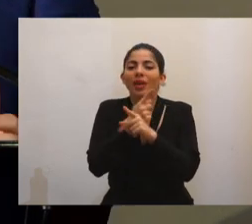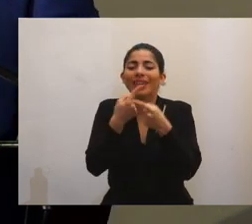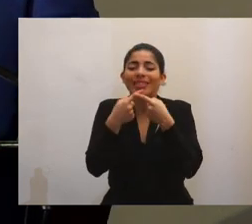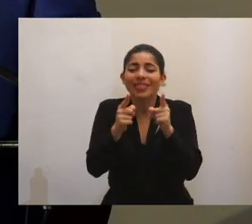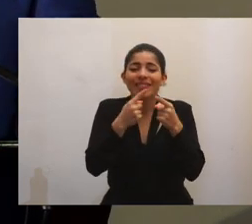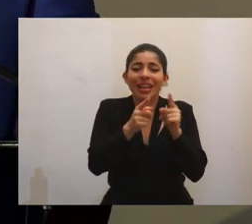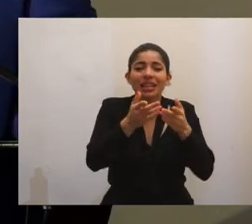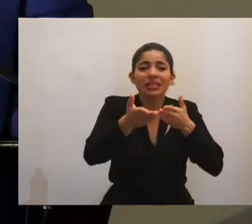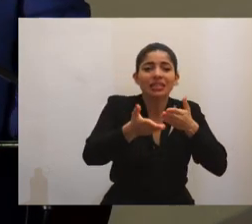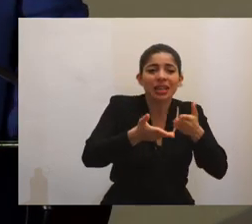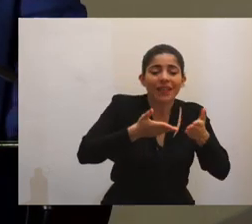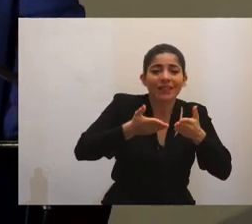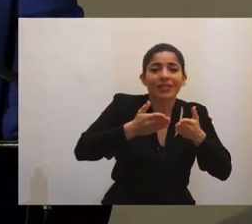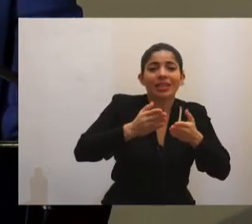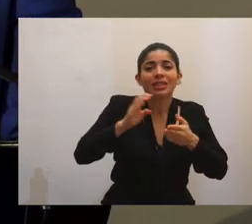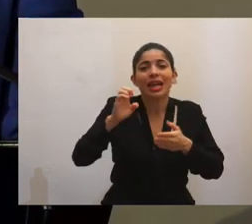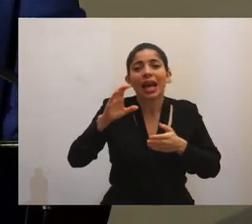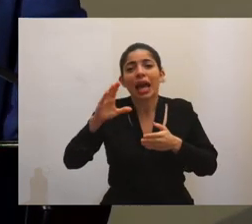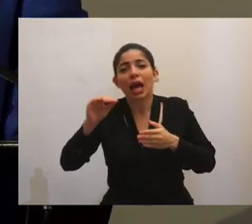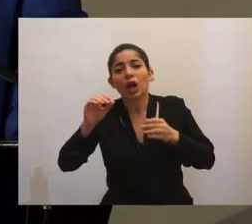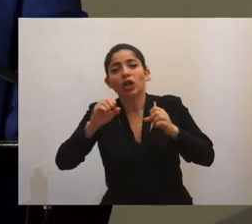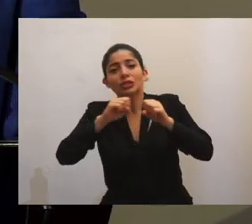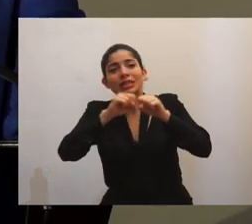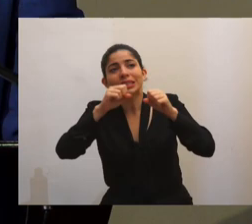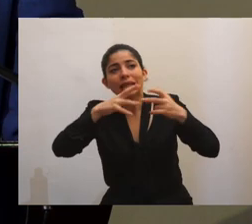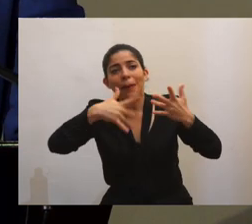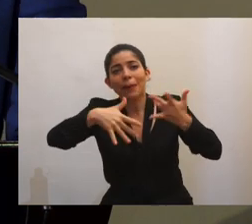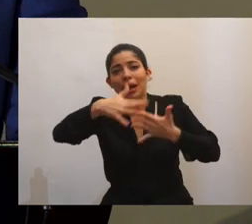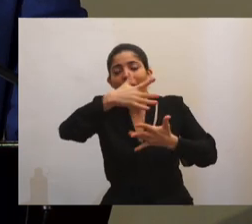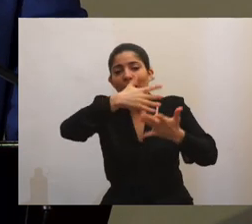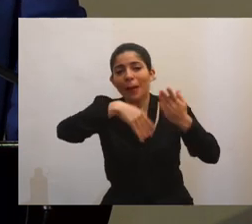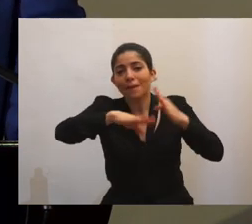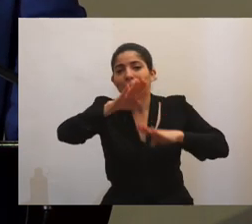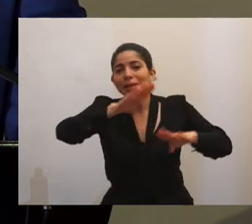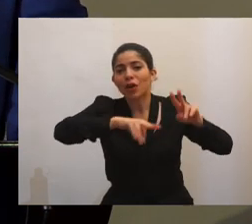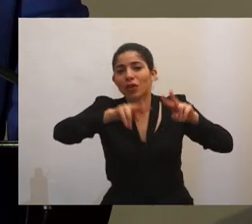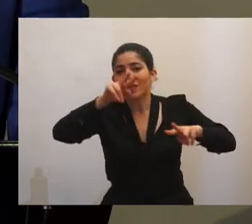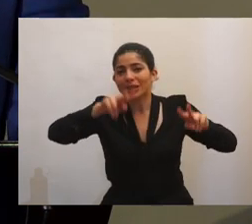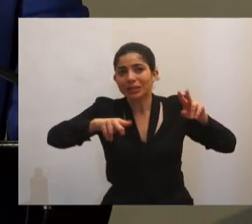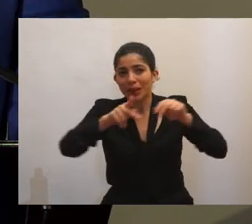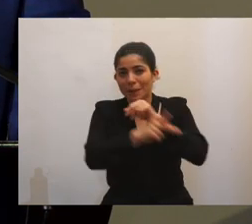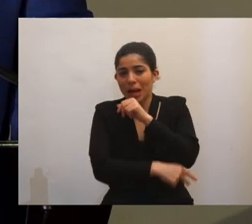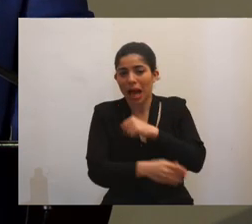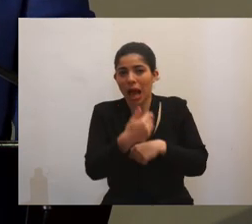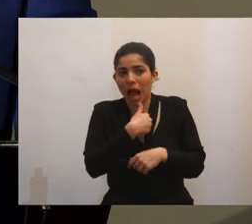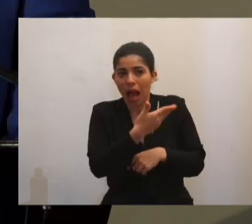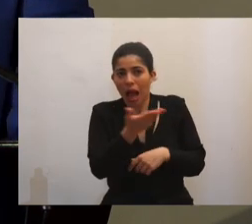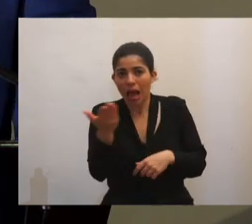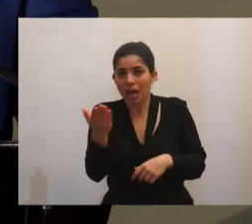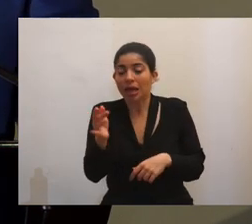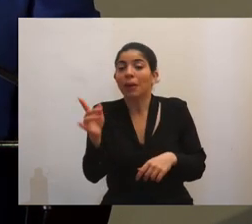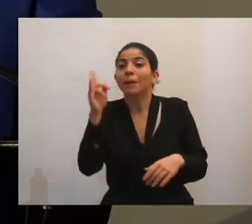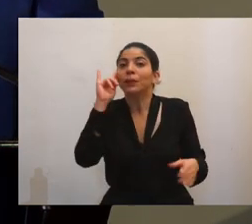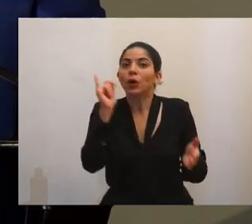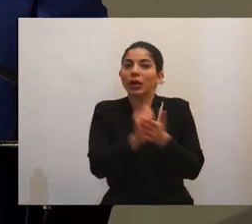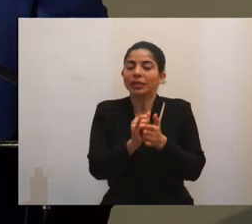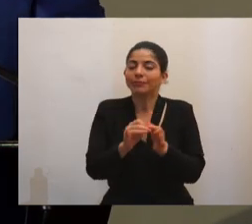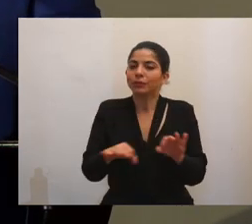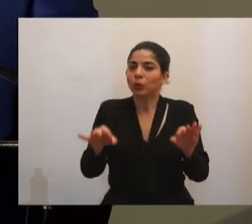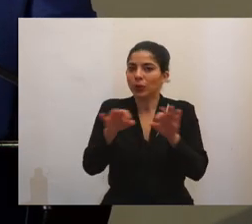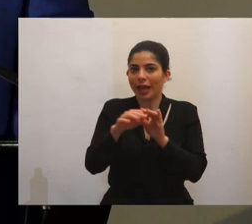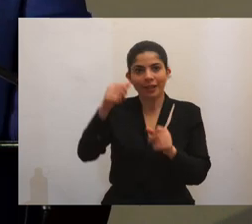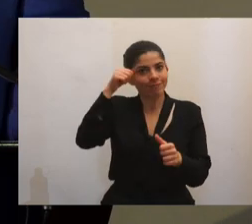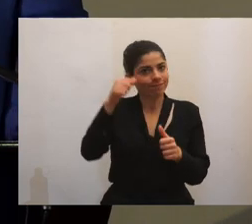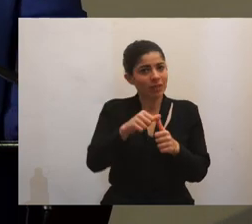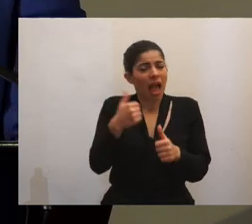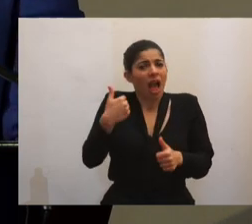distintos servicios ecosistémicos que nos brinda la biodiversidad de nuestro país. Es así como también vale la pena recordar que